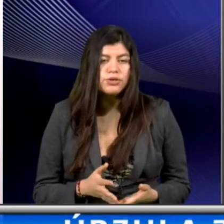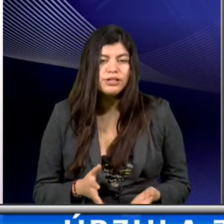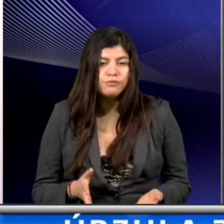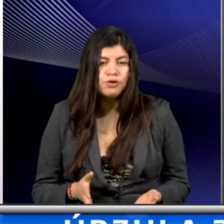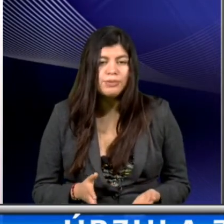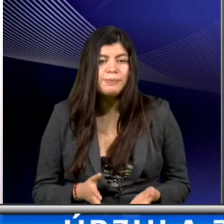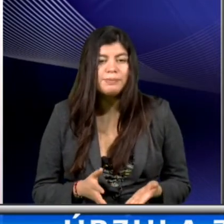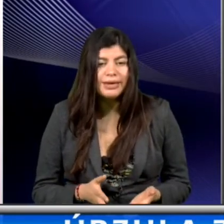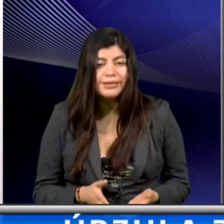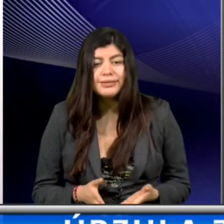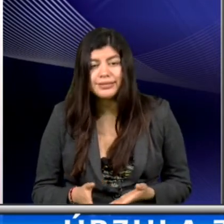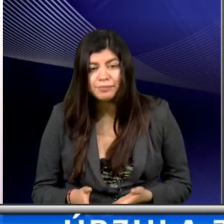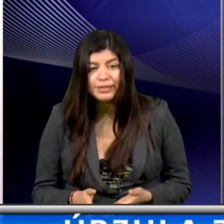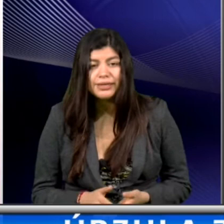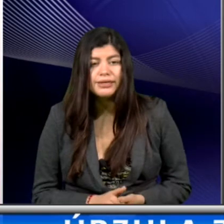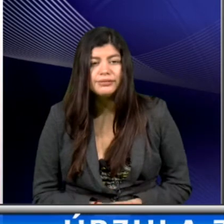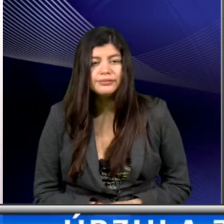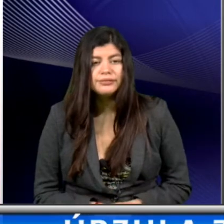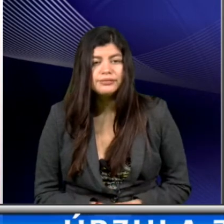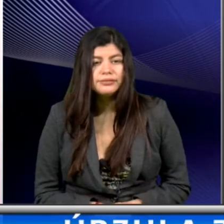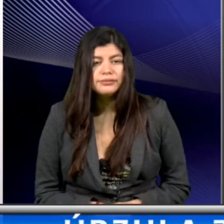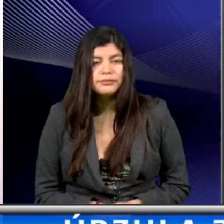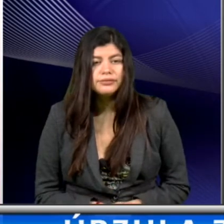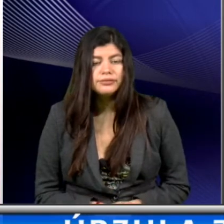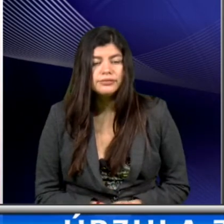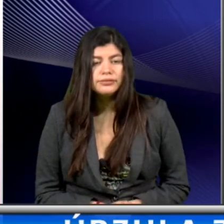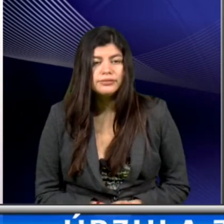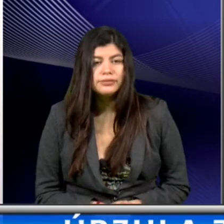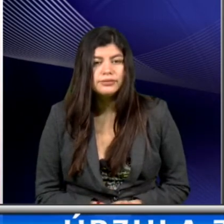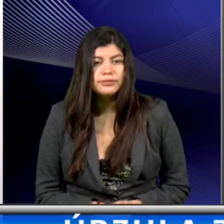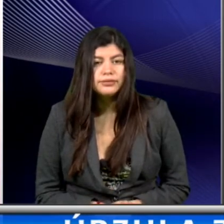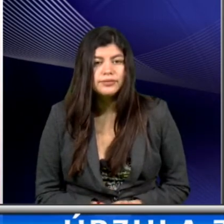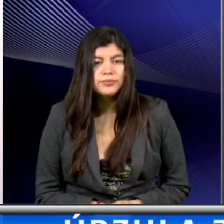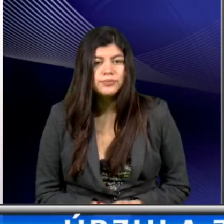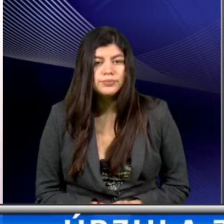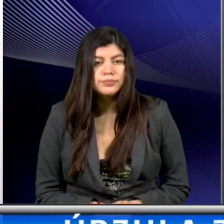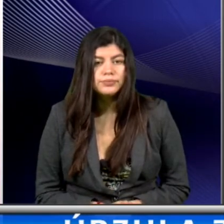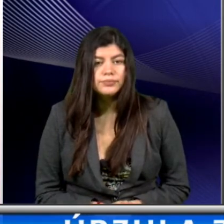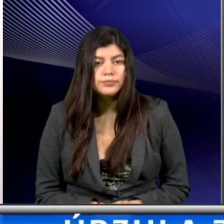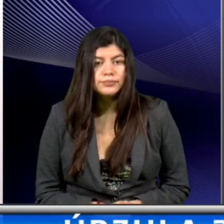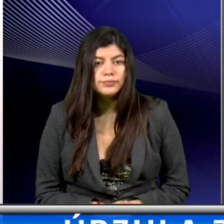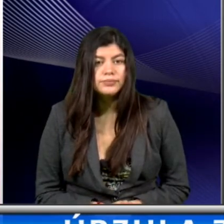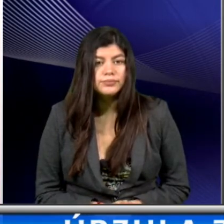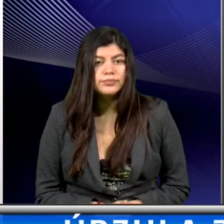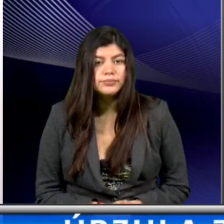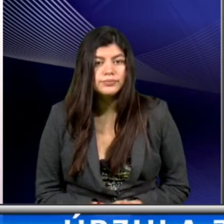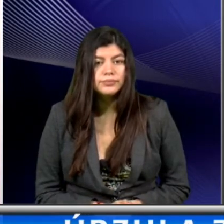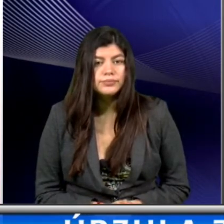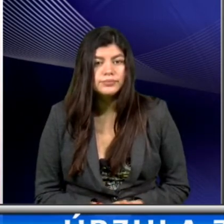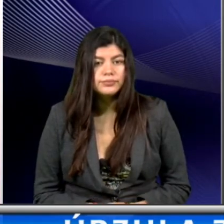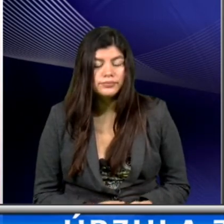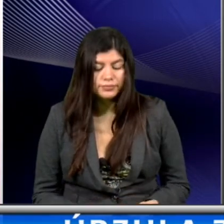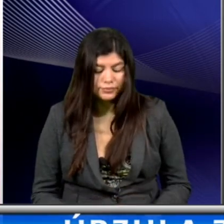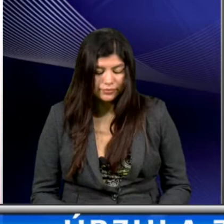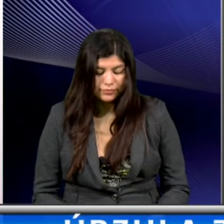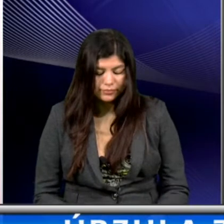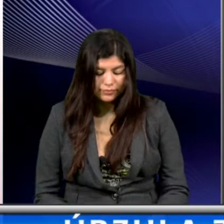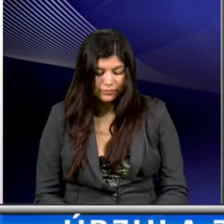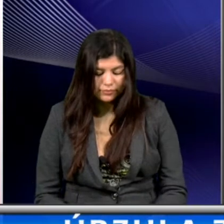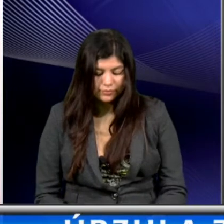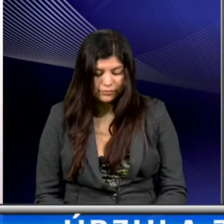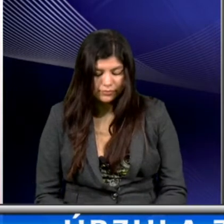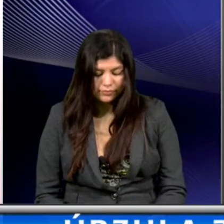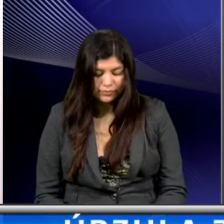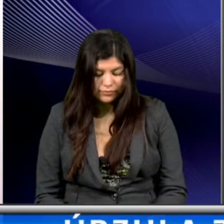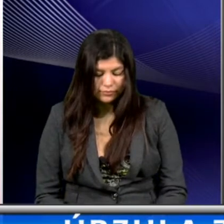con una adicción de forma permanente y sistemática? O sea, sí, claramente, en los inicios